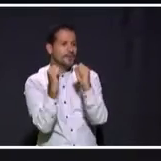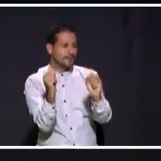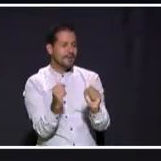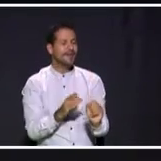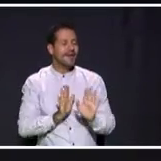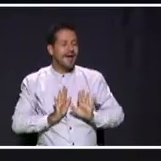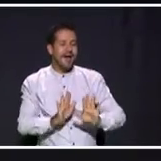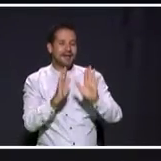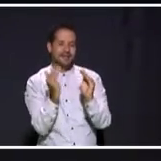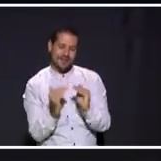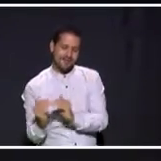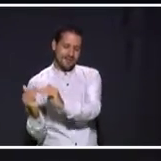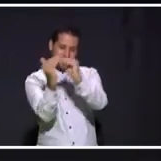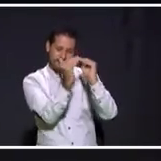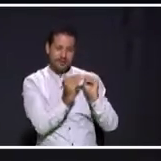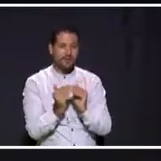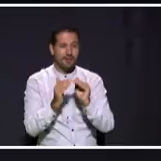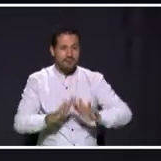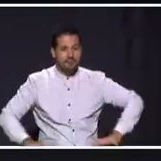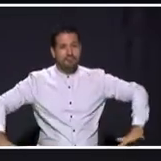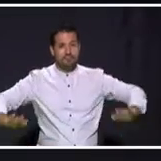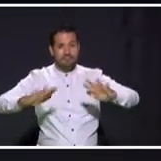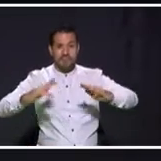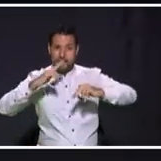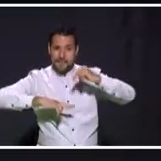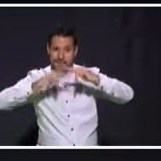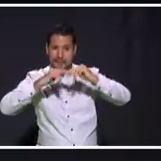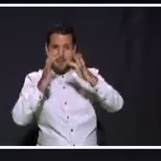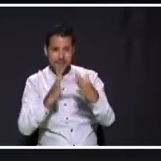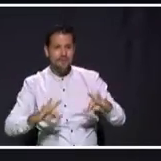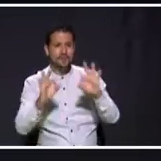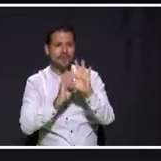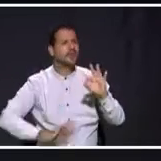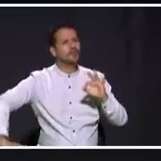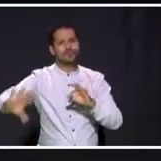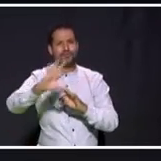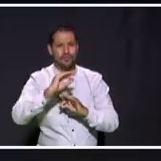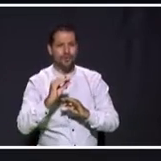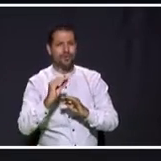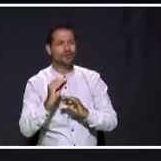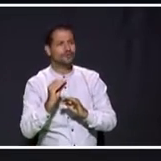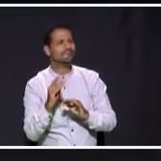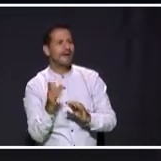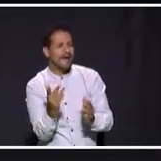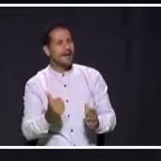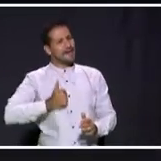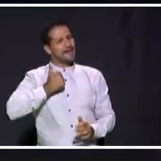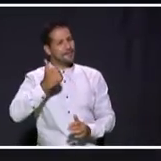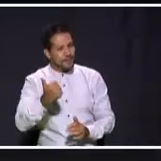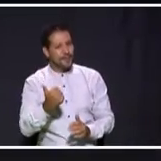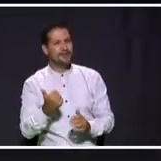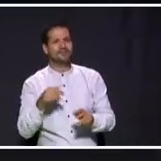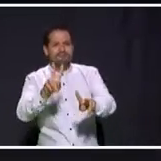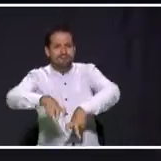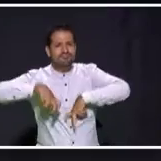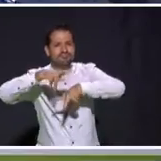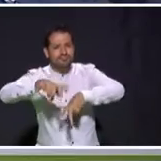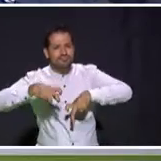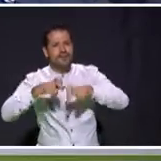equidad en el territorio obras tan importantes le lleguen a todos los antioqueños y posibiliten y ahora en el campo para el progreso